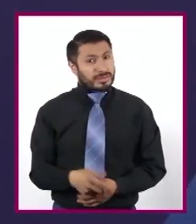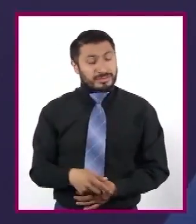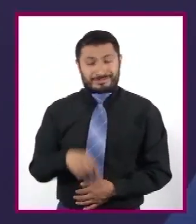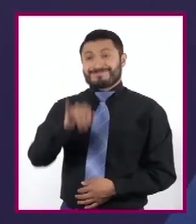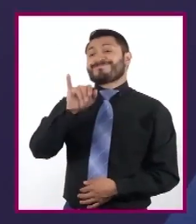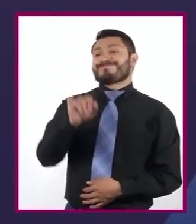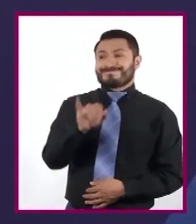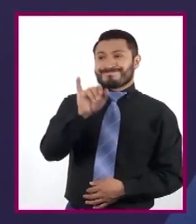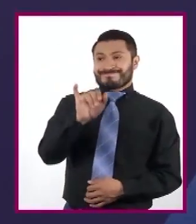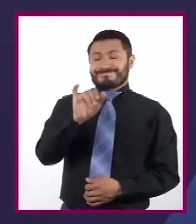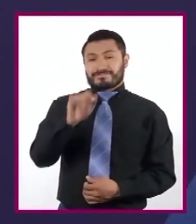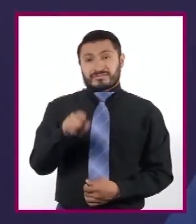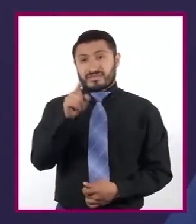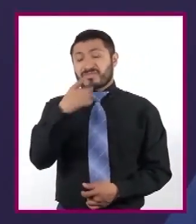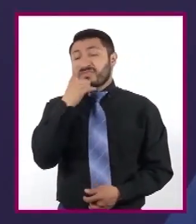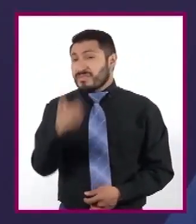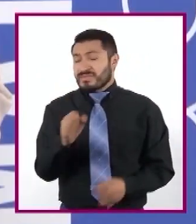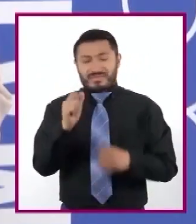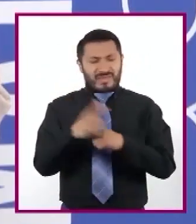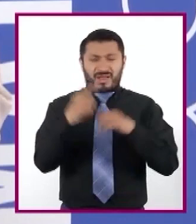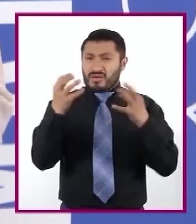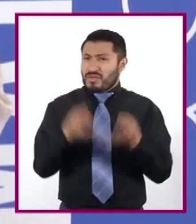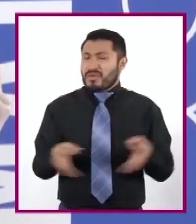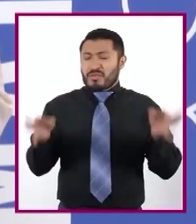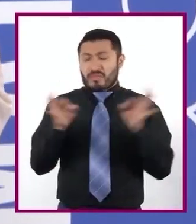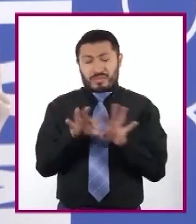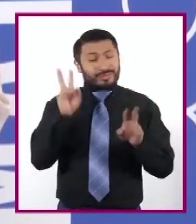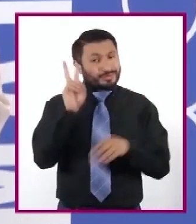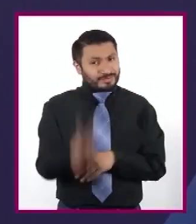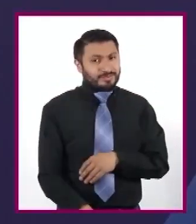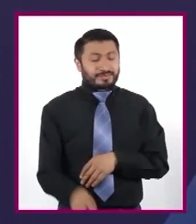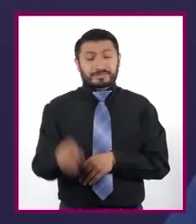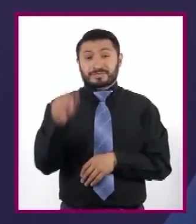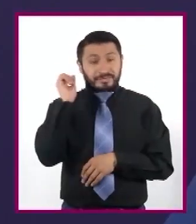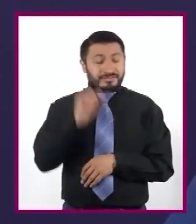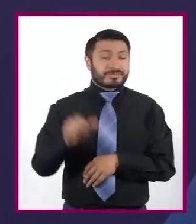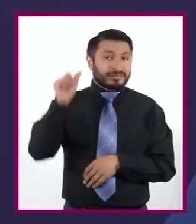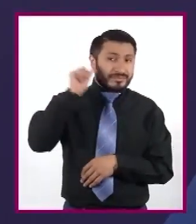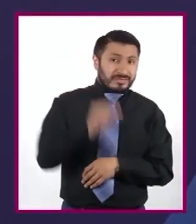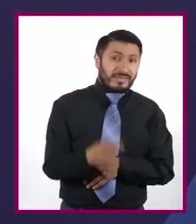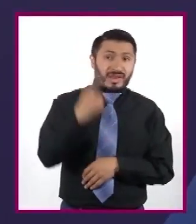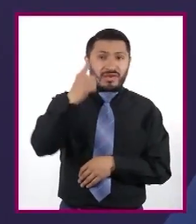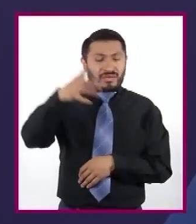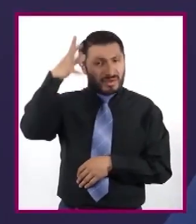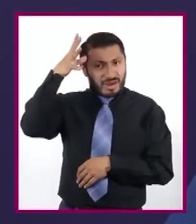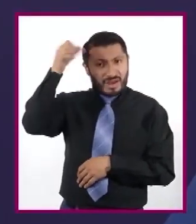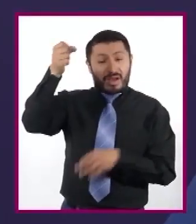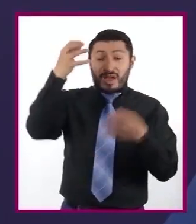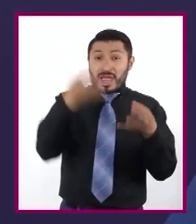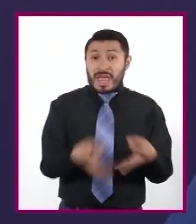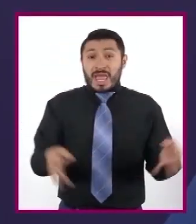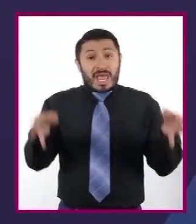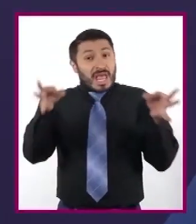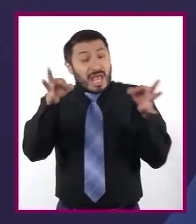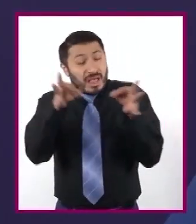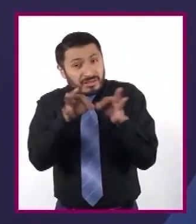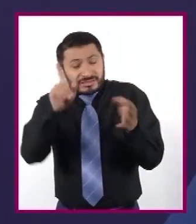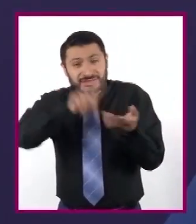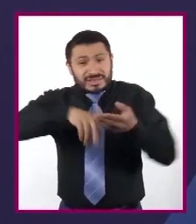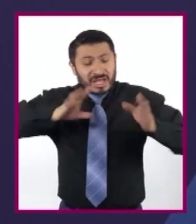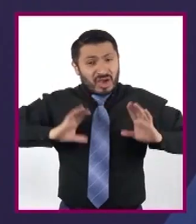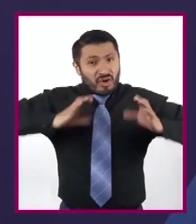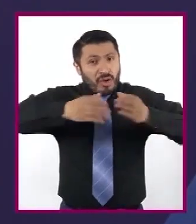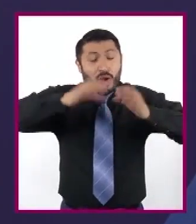Así es, acabas de mencionar algo muy importante, Leslie. Generalmente, cuando un concepto es importante para una comunidad o